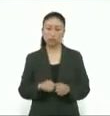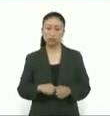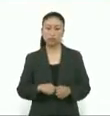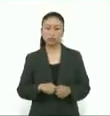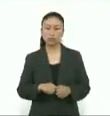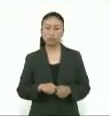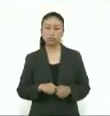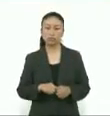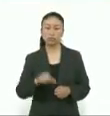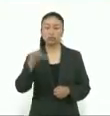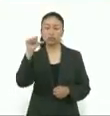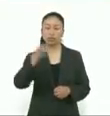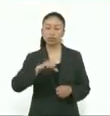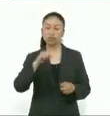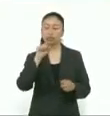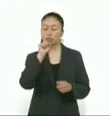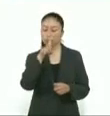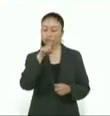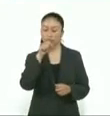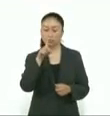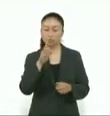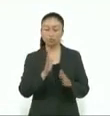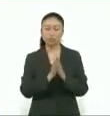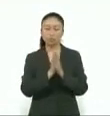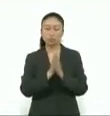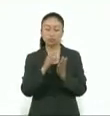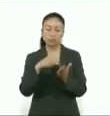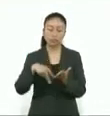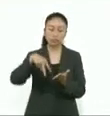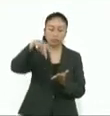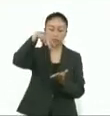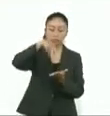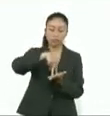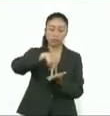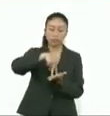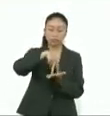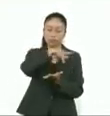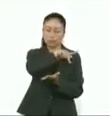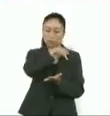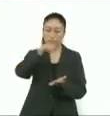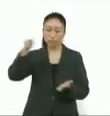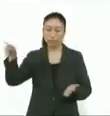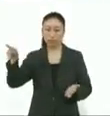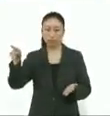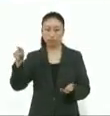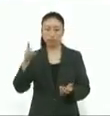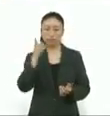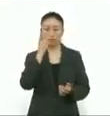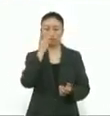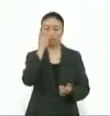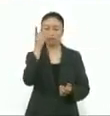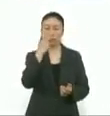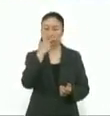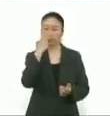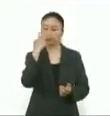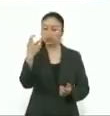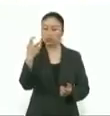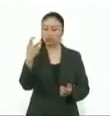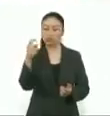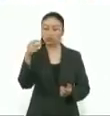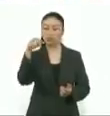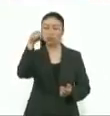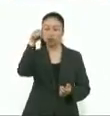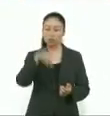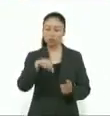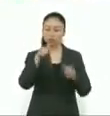hoy nos levantemos todas de sus asientos y digamos, aquí